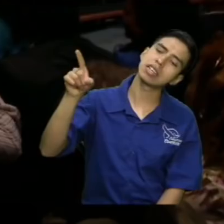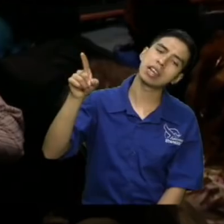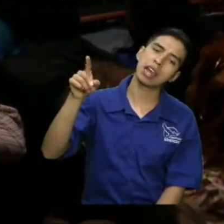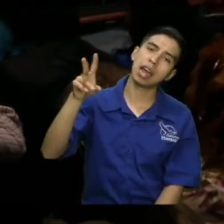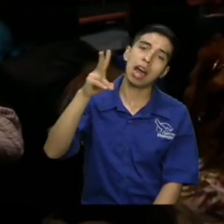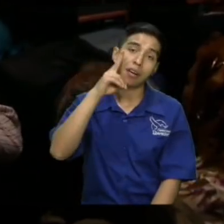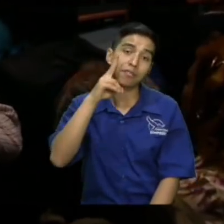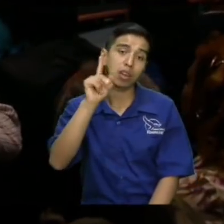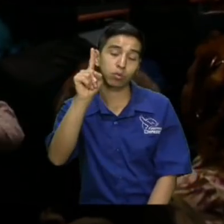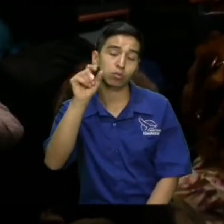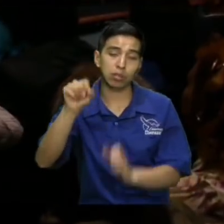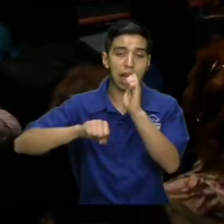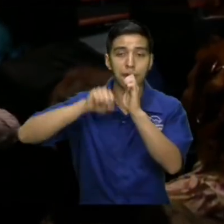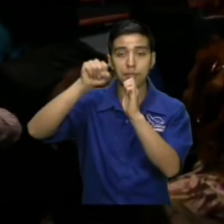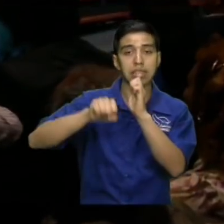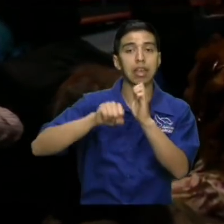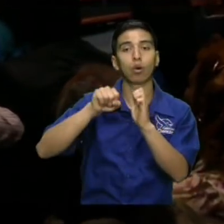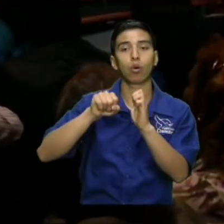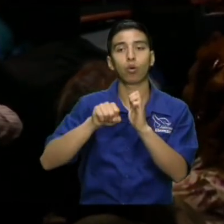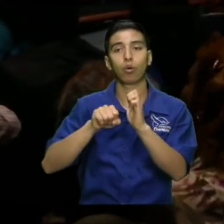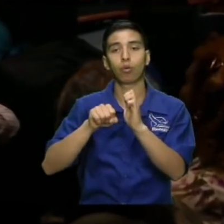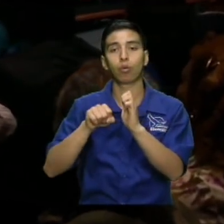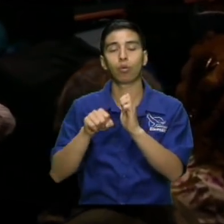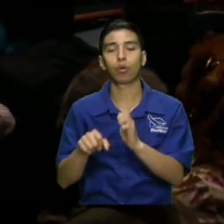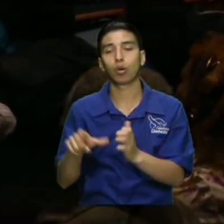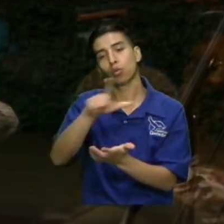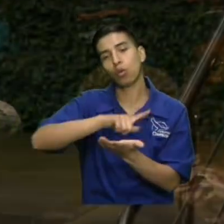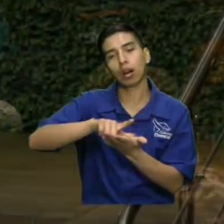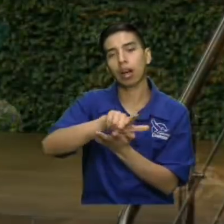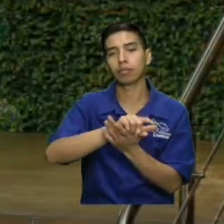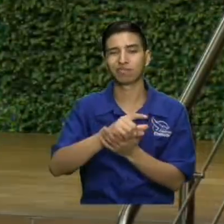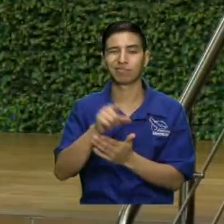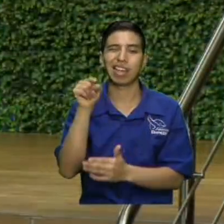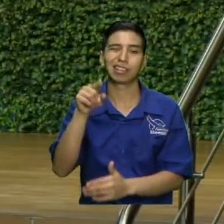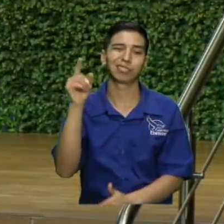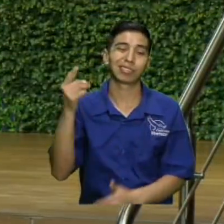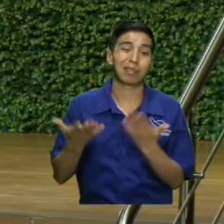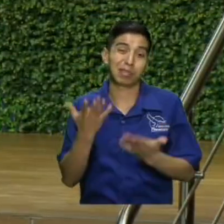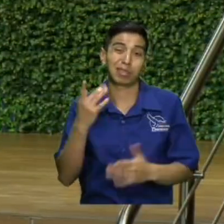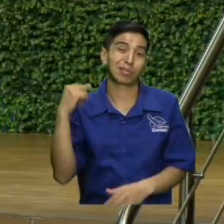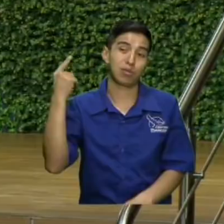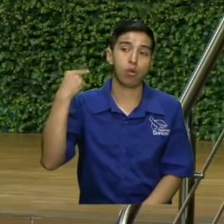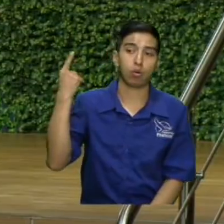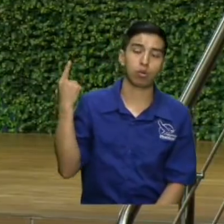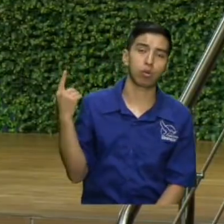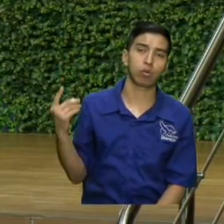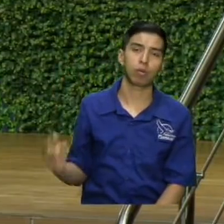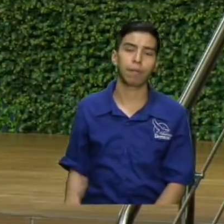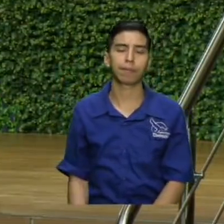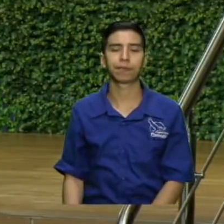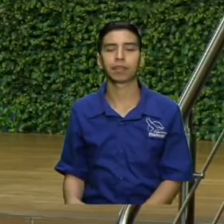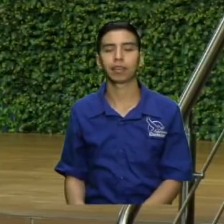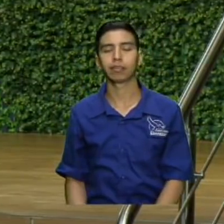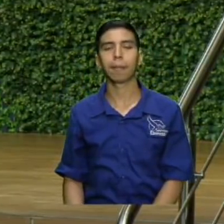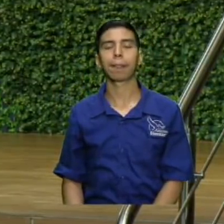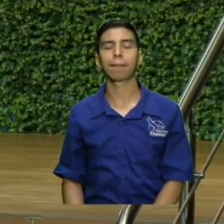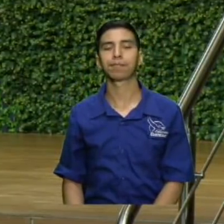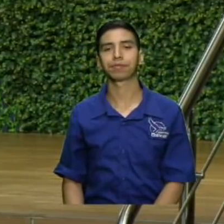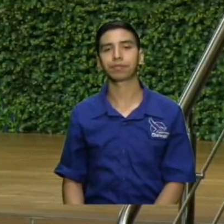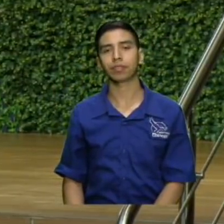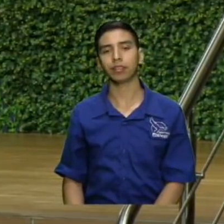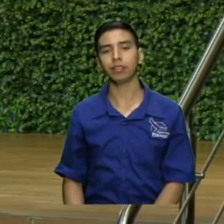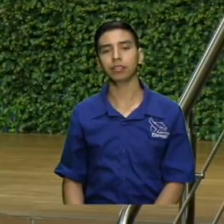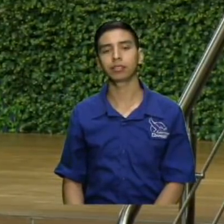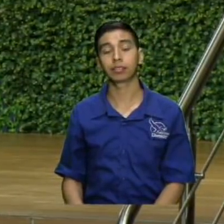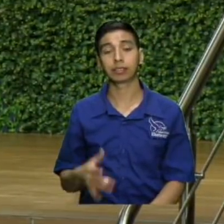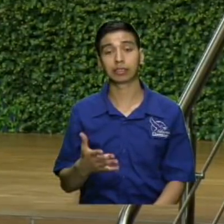Sí, hermanos, es una locura. Ahí no, ahí el muchachito hasta